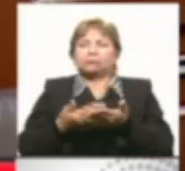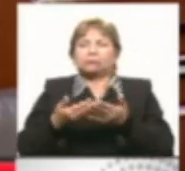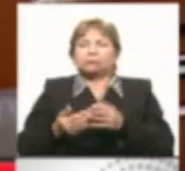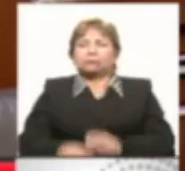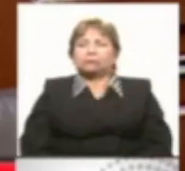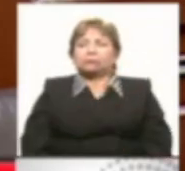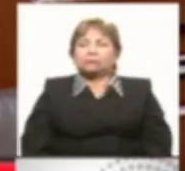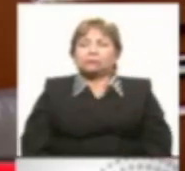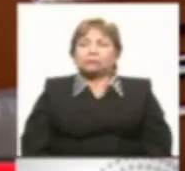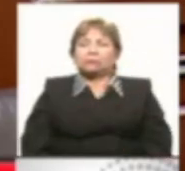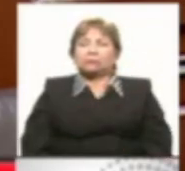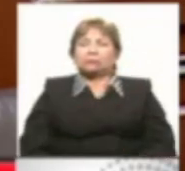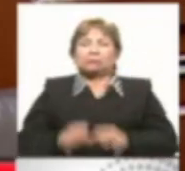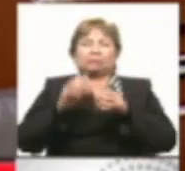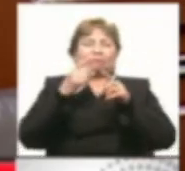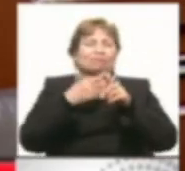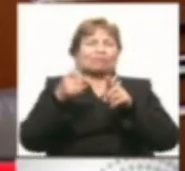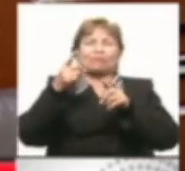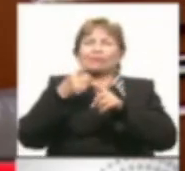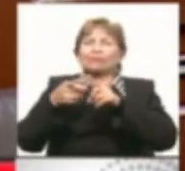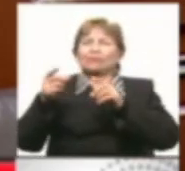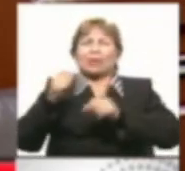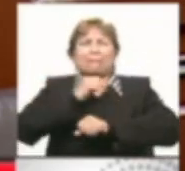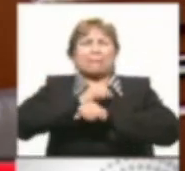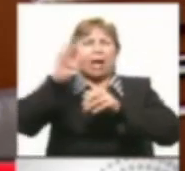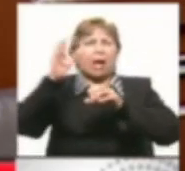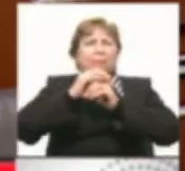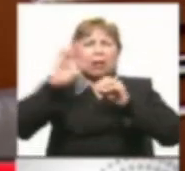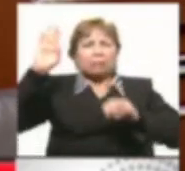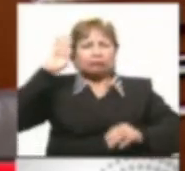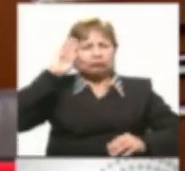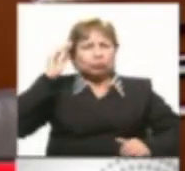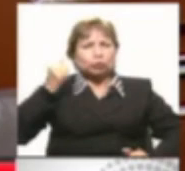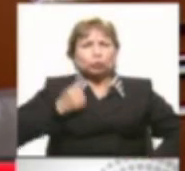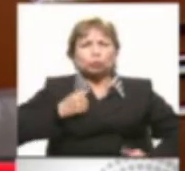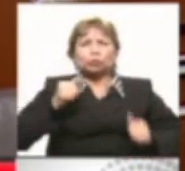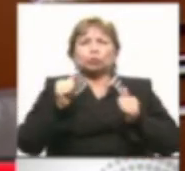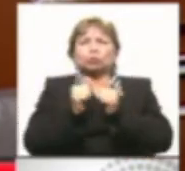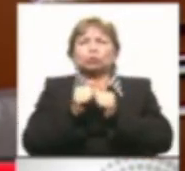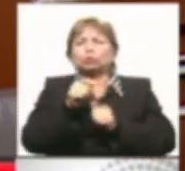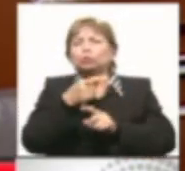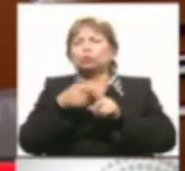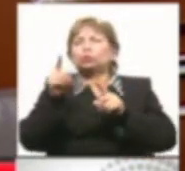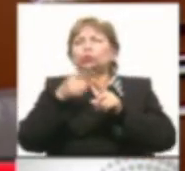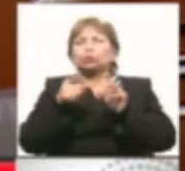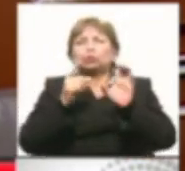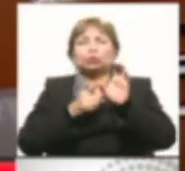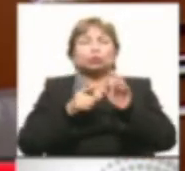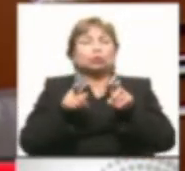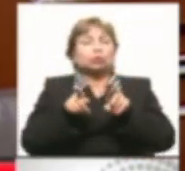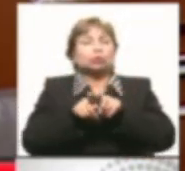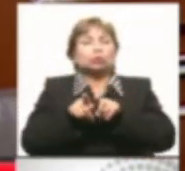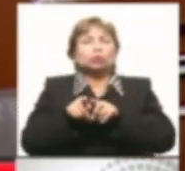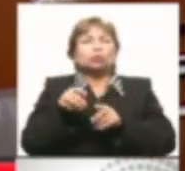Usted figura en una serie de atentados policiales junto con otros senderistas